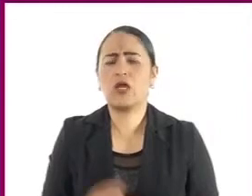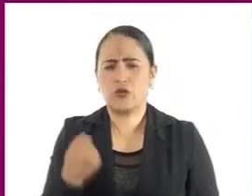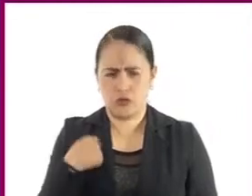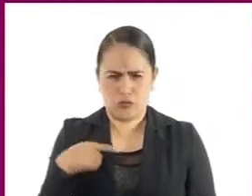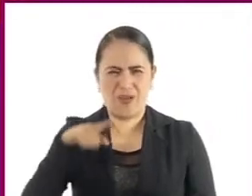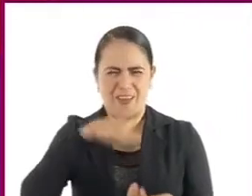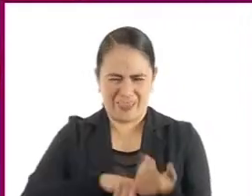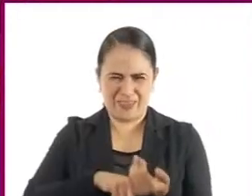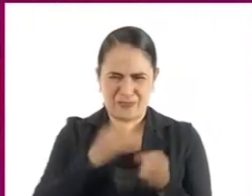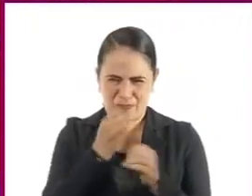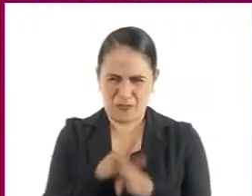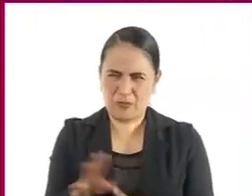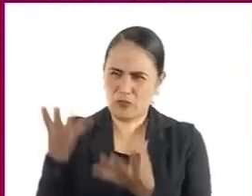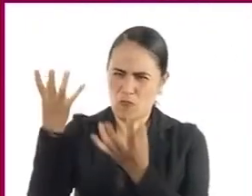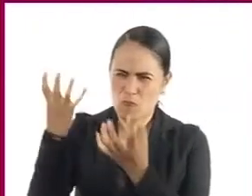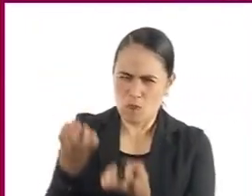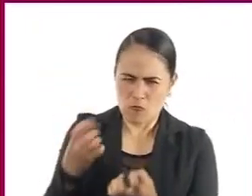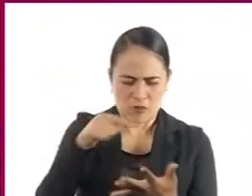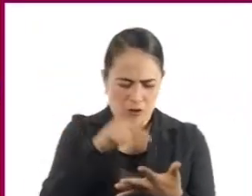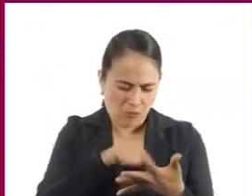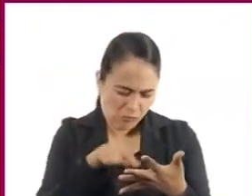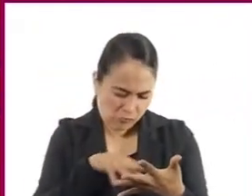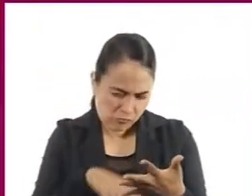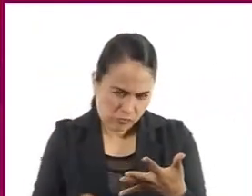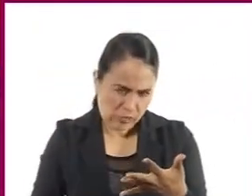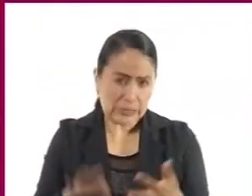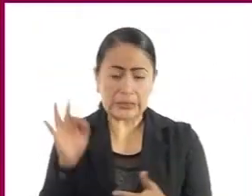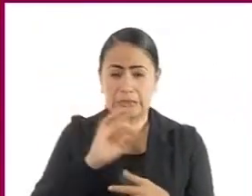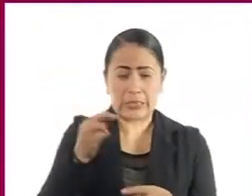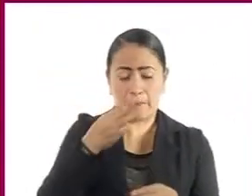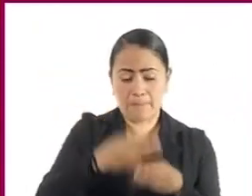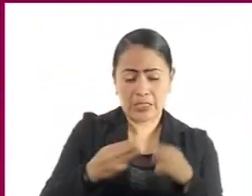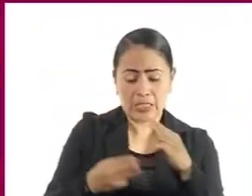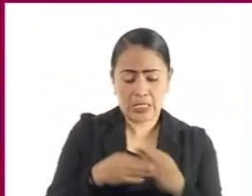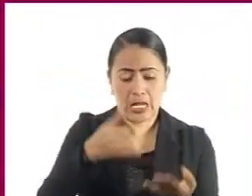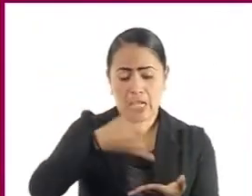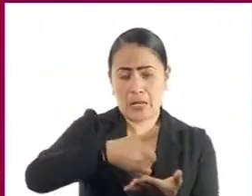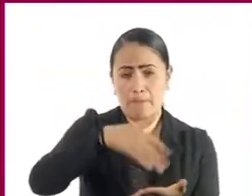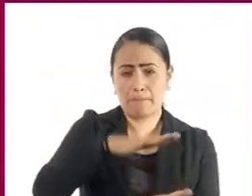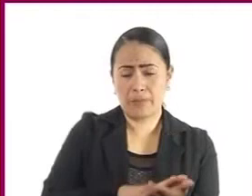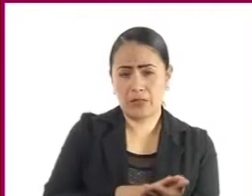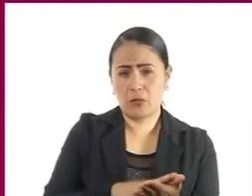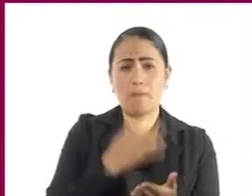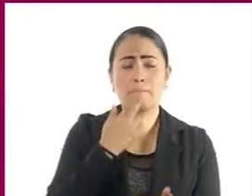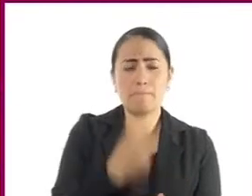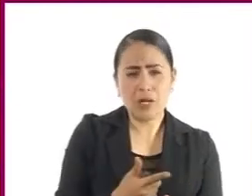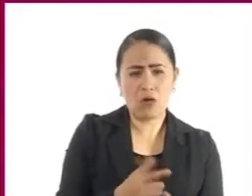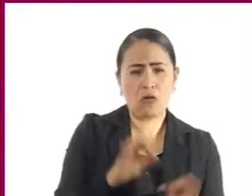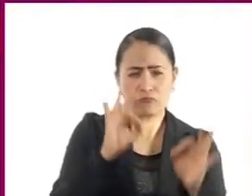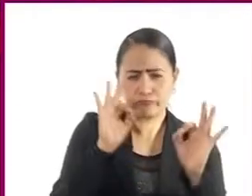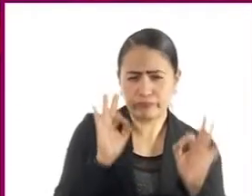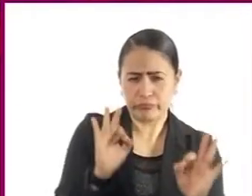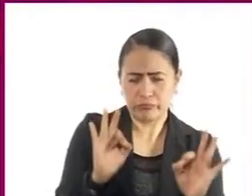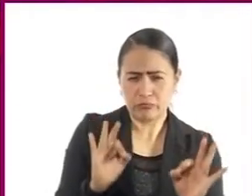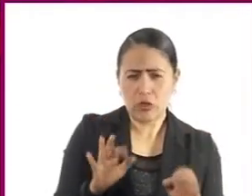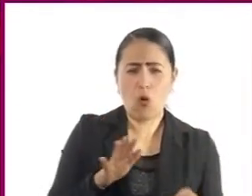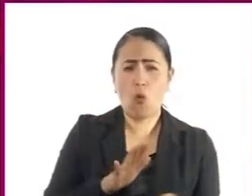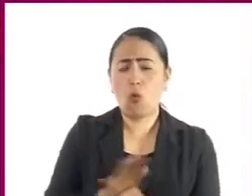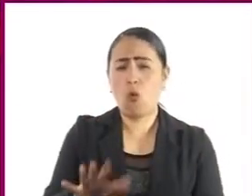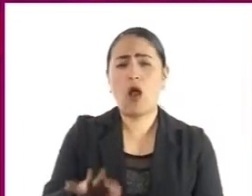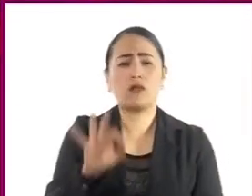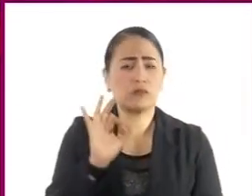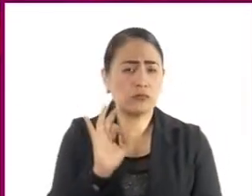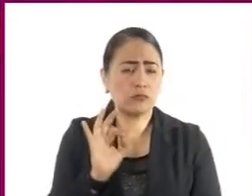de diferentes fuentes, o si tuviera que elegir un material impreso, ¿cuál es el mejor o más apropiado?